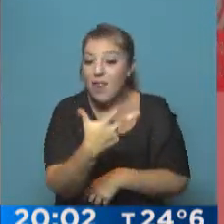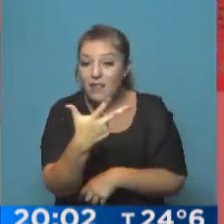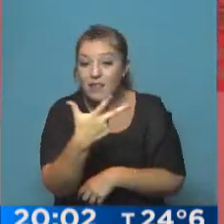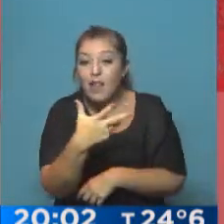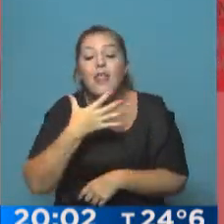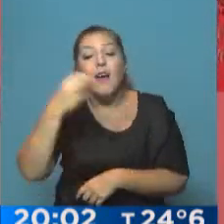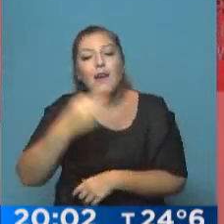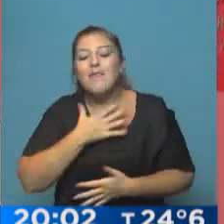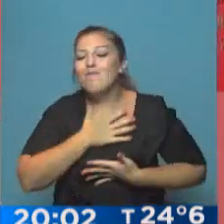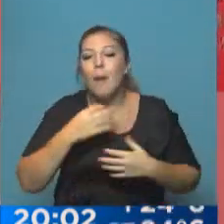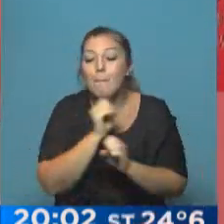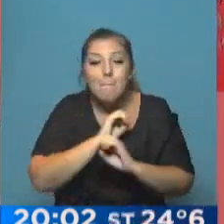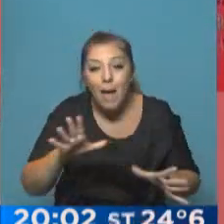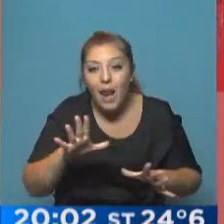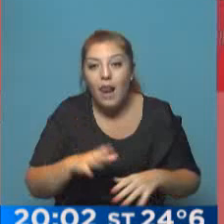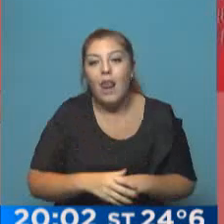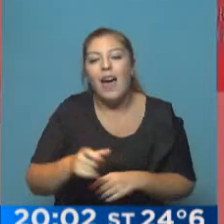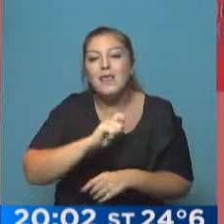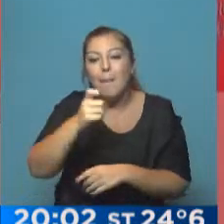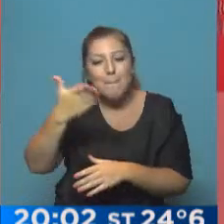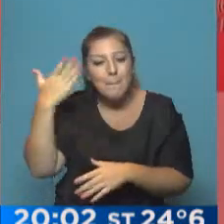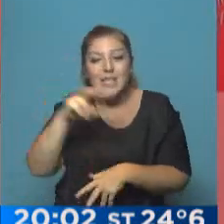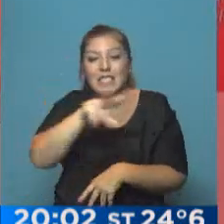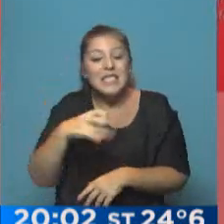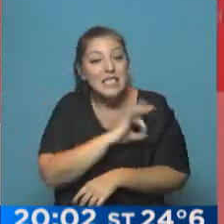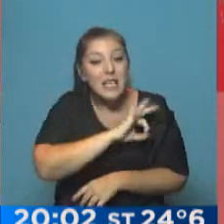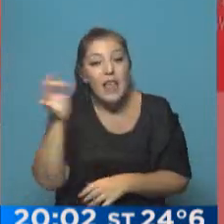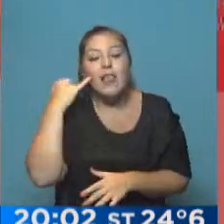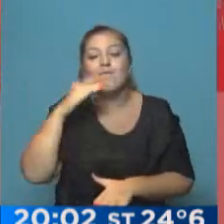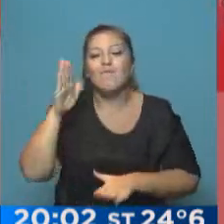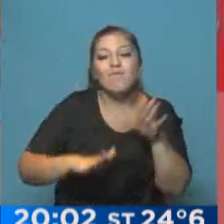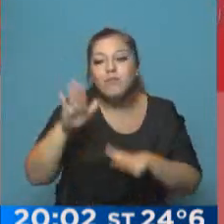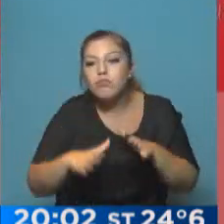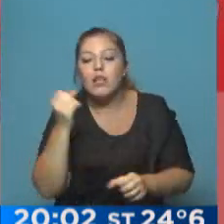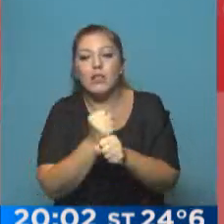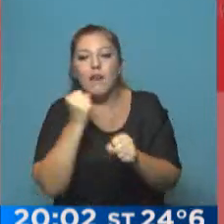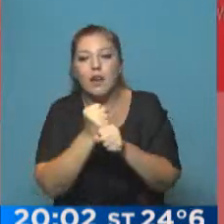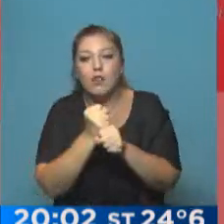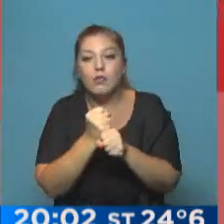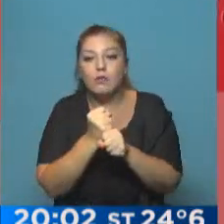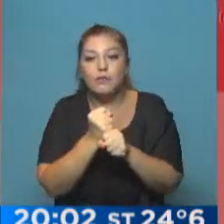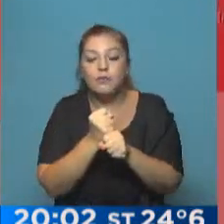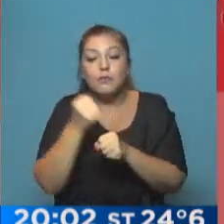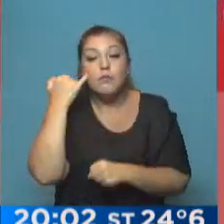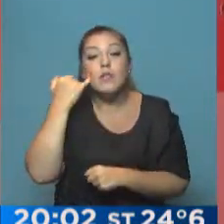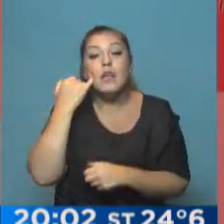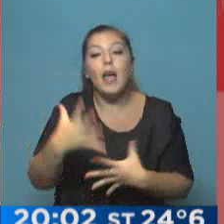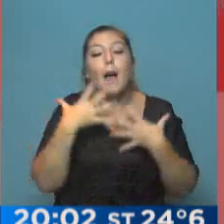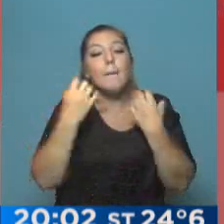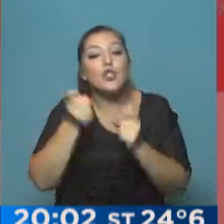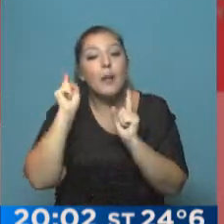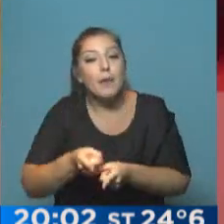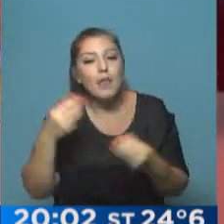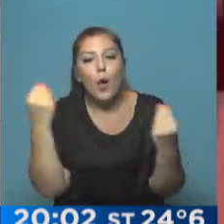que realmente la están pasando muy mal. Hace meses que no cobren. Hay una estabilidad laboral realmente increíble. Y la solidaridad también